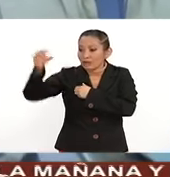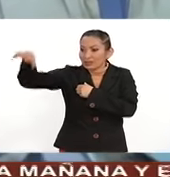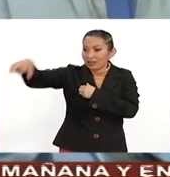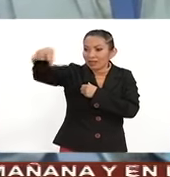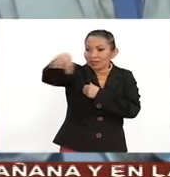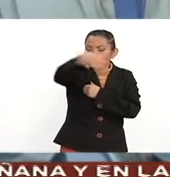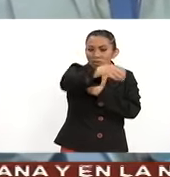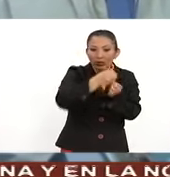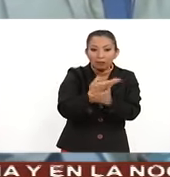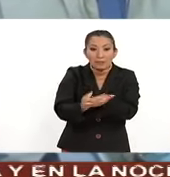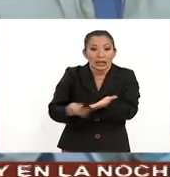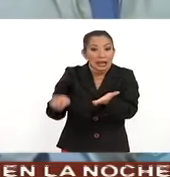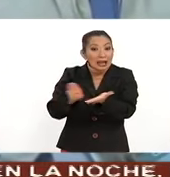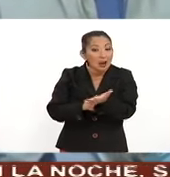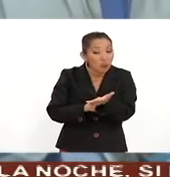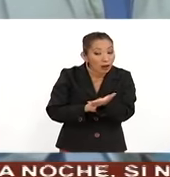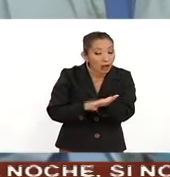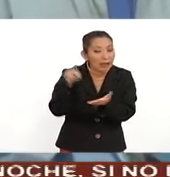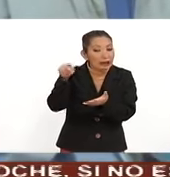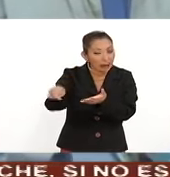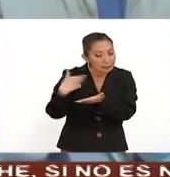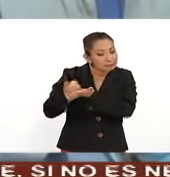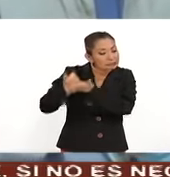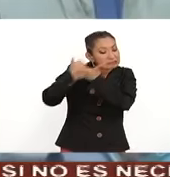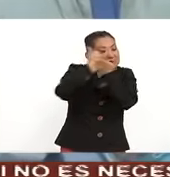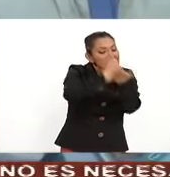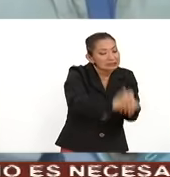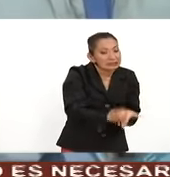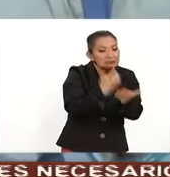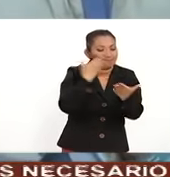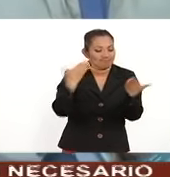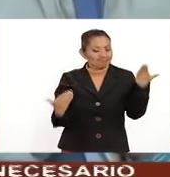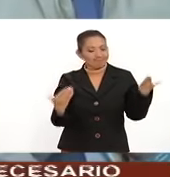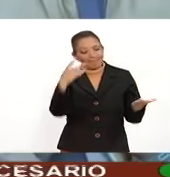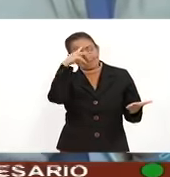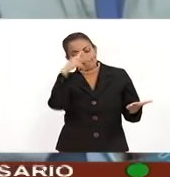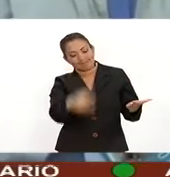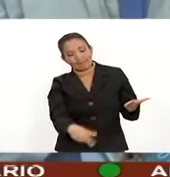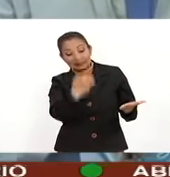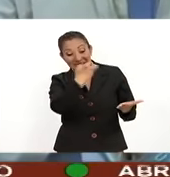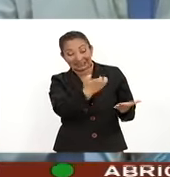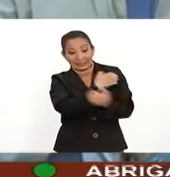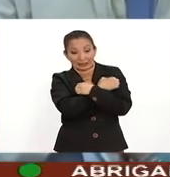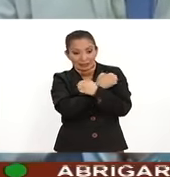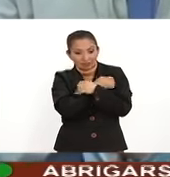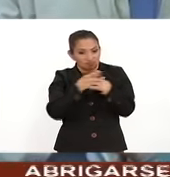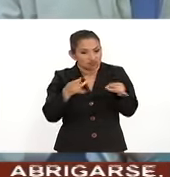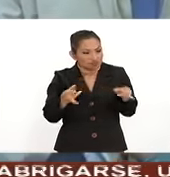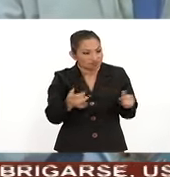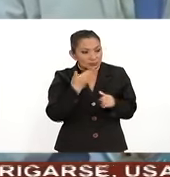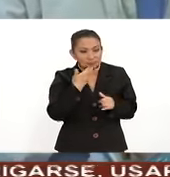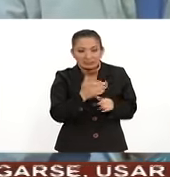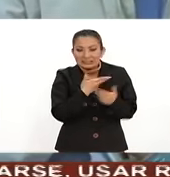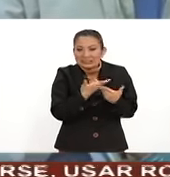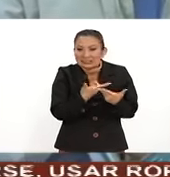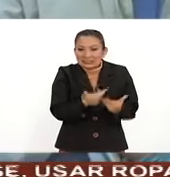universidades bilingües, eso va a ser una ventaja comparativa de México. Y con esa educación de calidad,